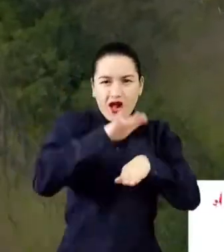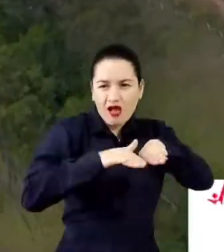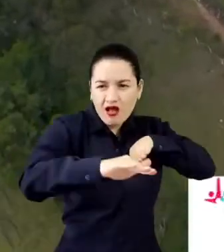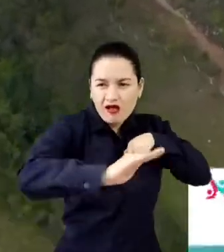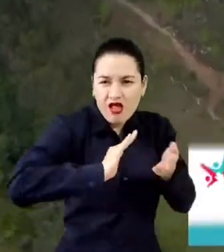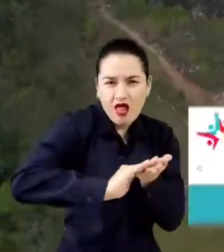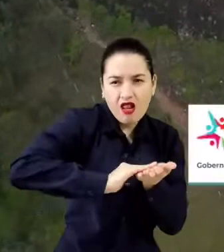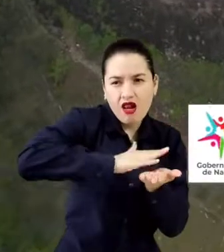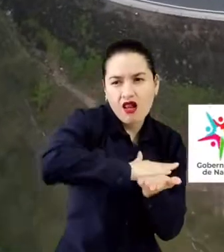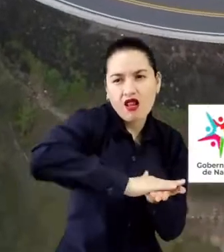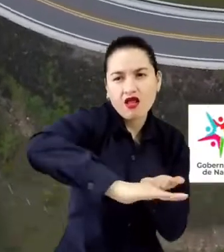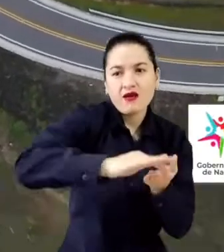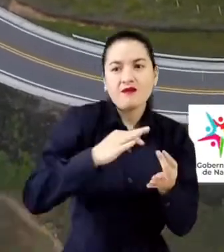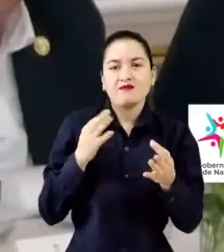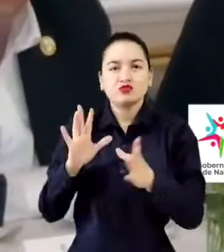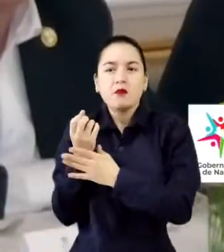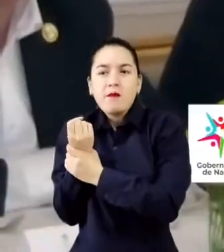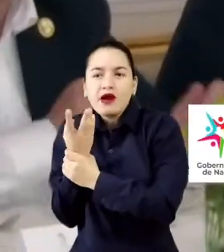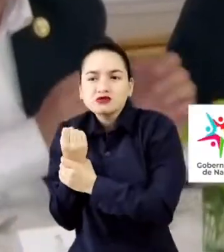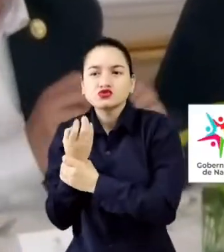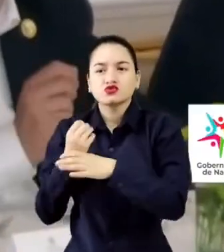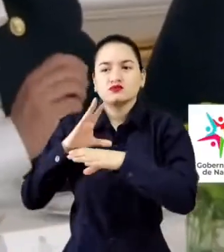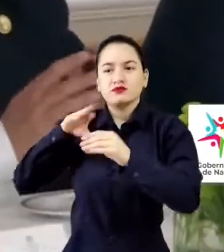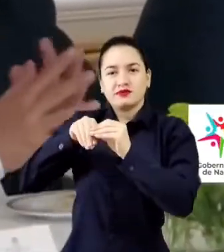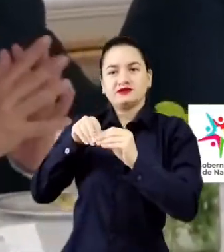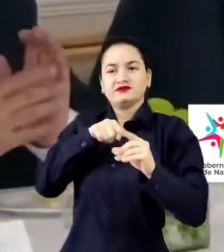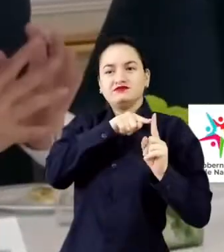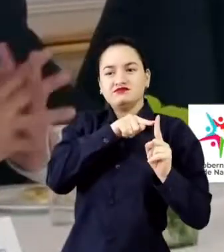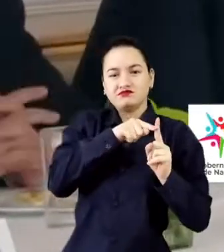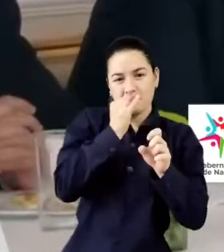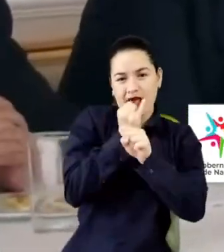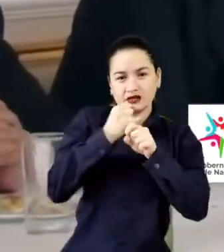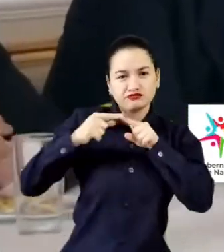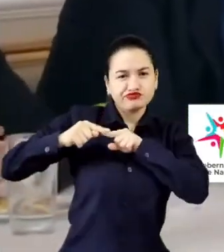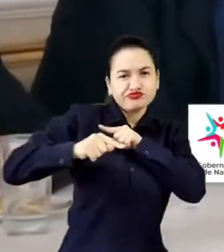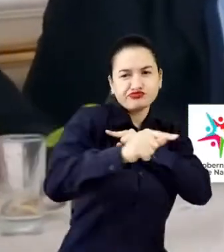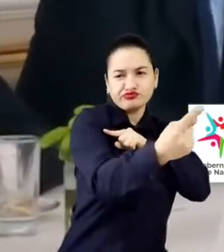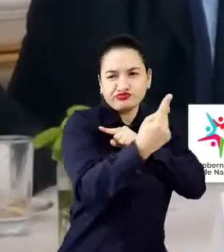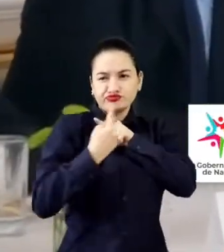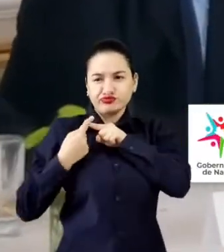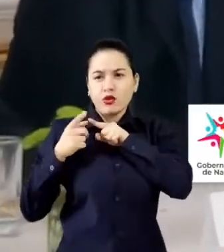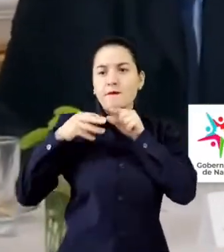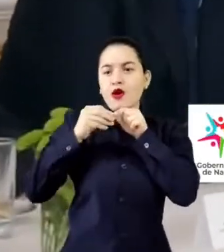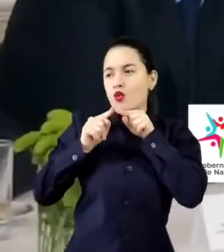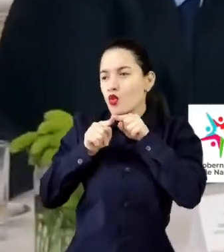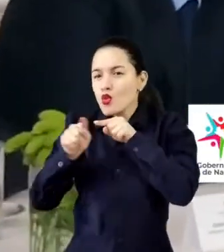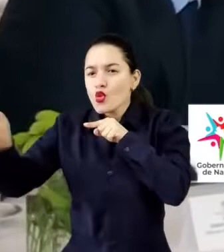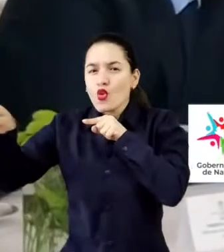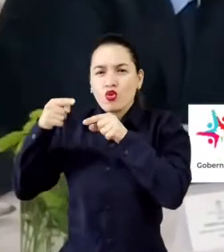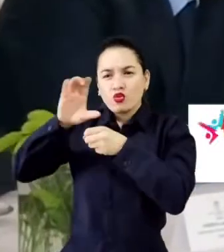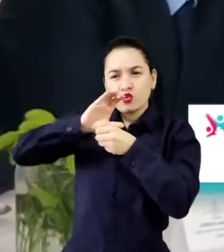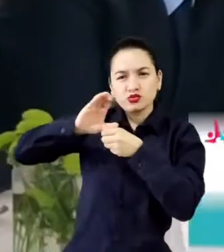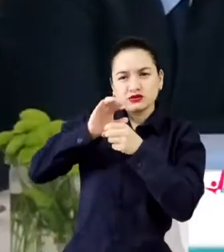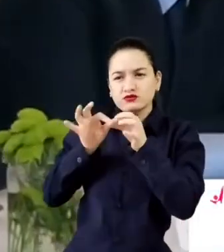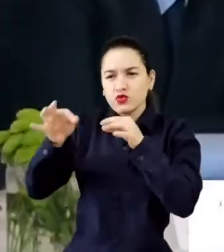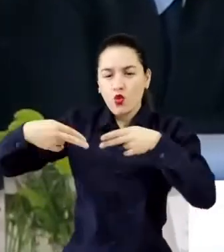nación, que es de estado de calzada. Entendiendo de que hay un problema, presidente, en la doble calzada Pasto